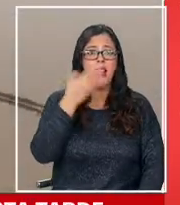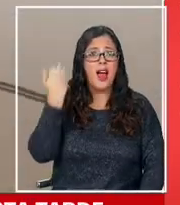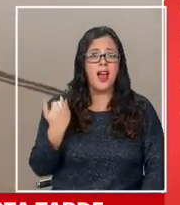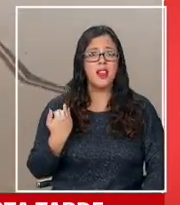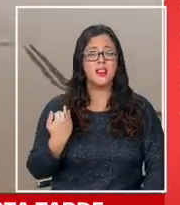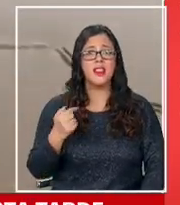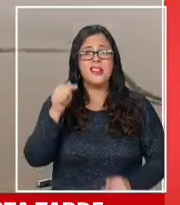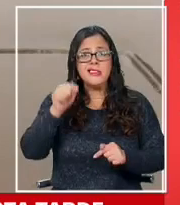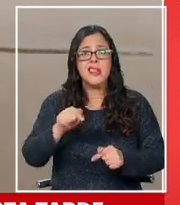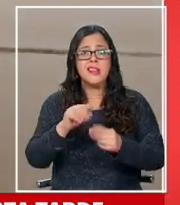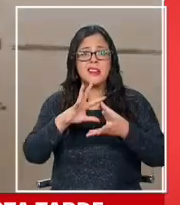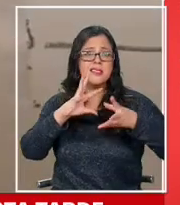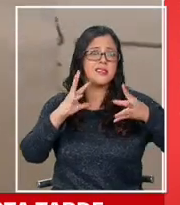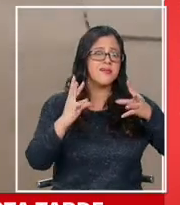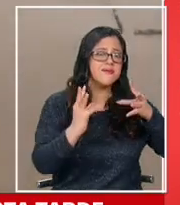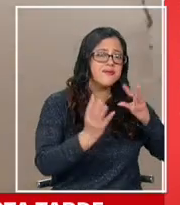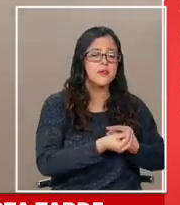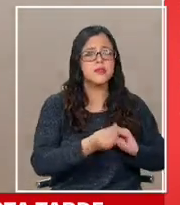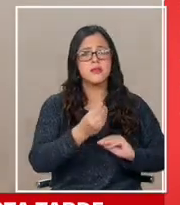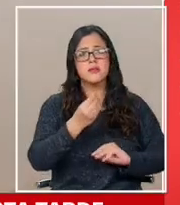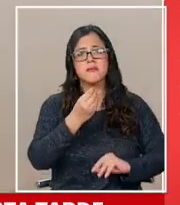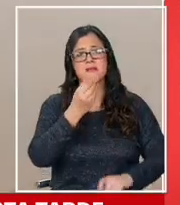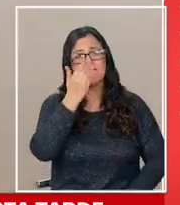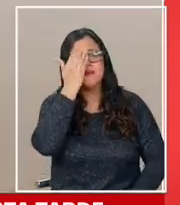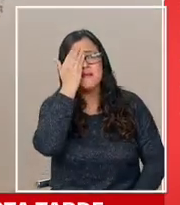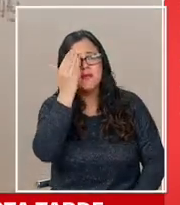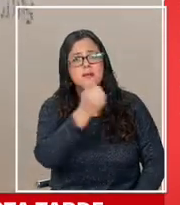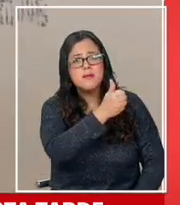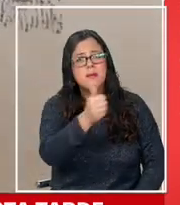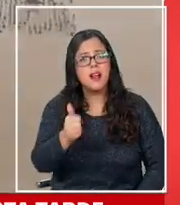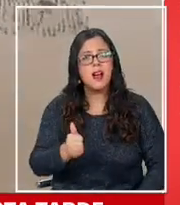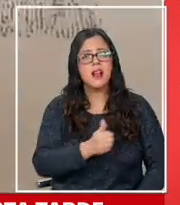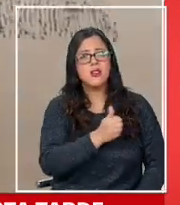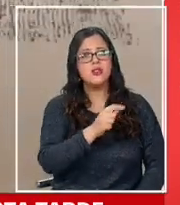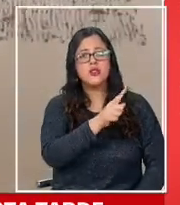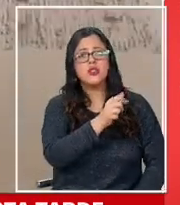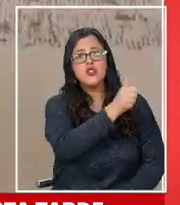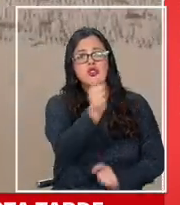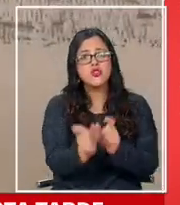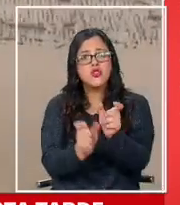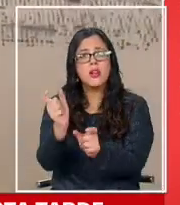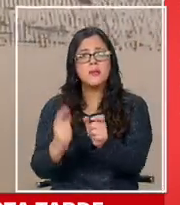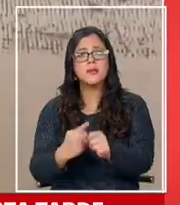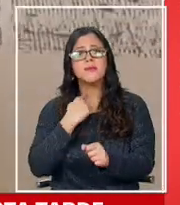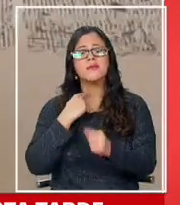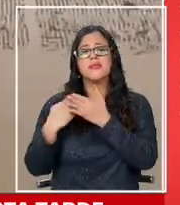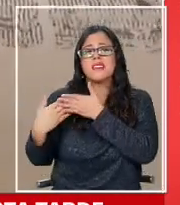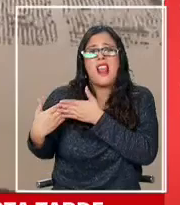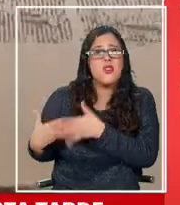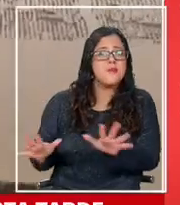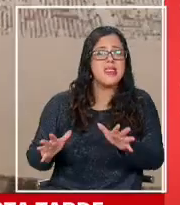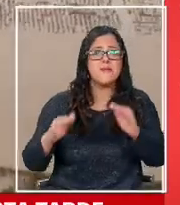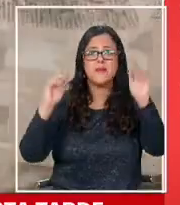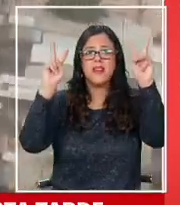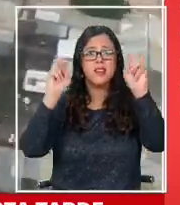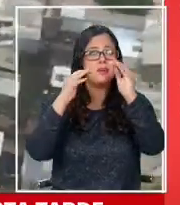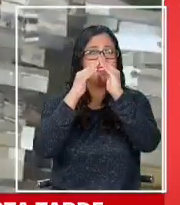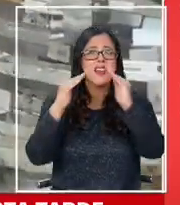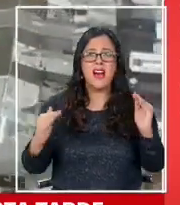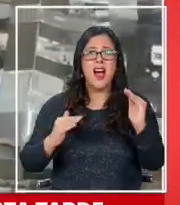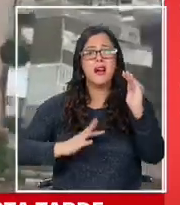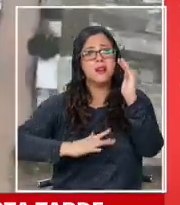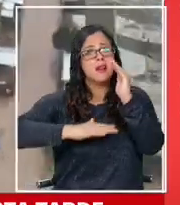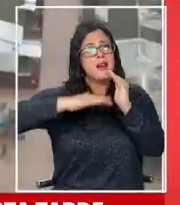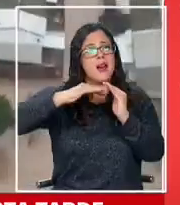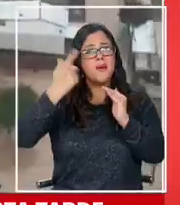Es una catástrofe muy fome para todos, en realidad, que aquí estamos todos afectados, independiente de las casas inundadas, todo el tema, es una catástrofe